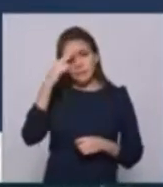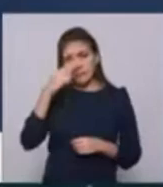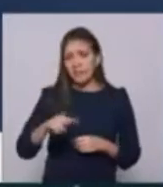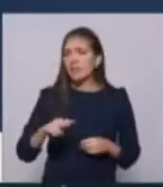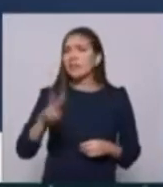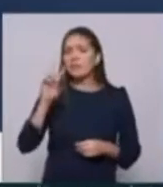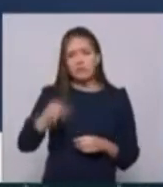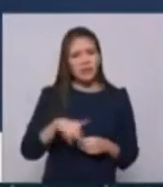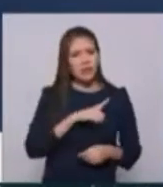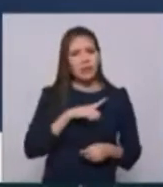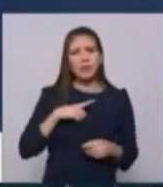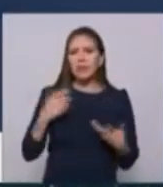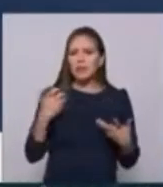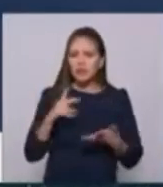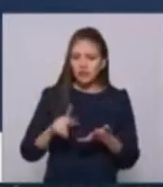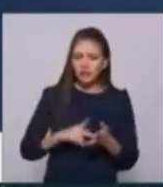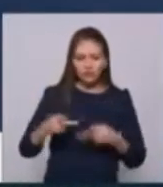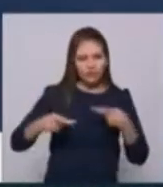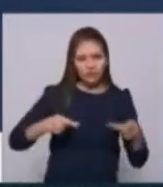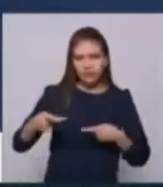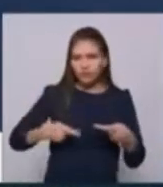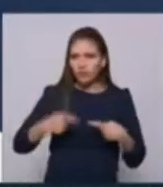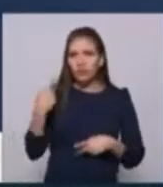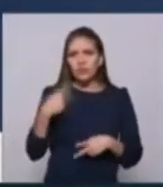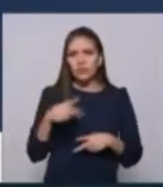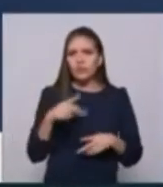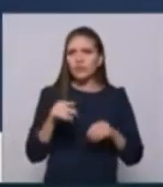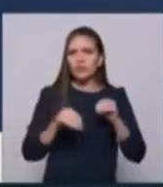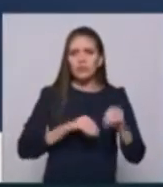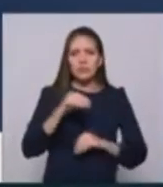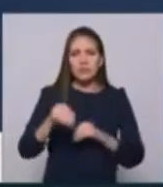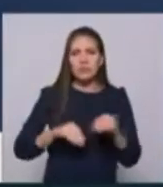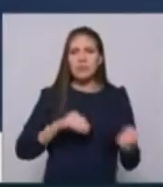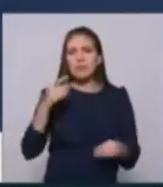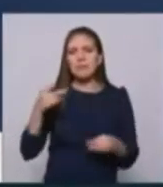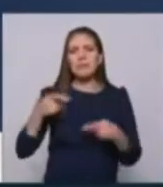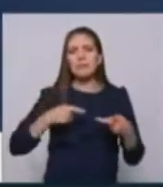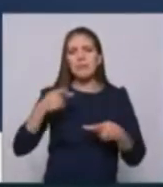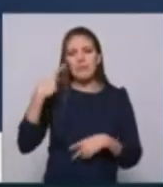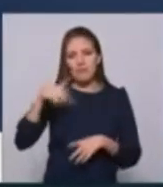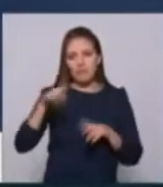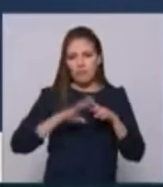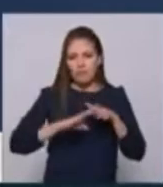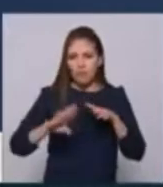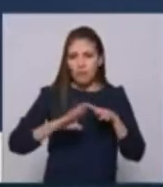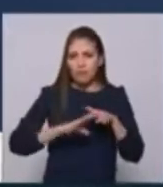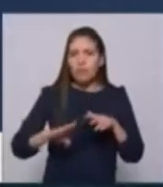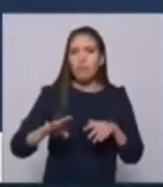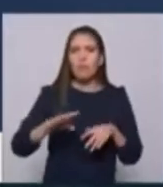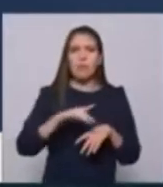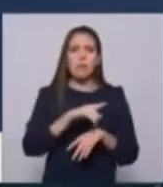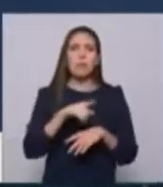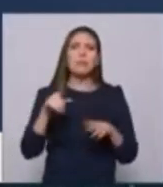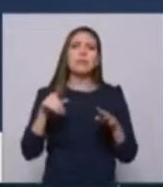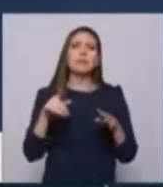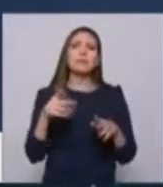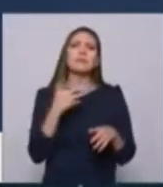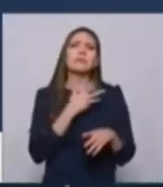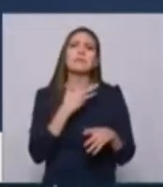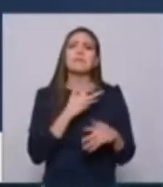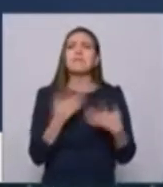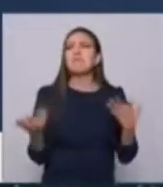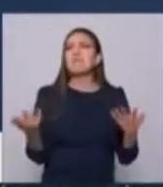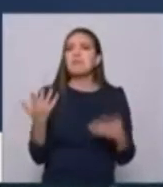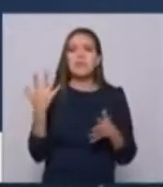los sentidos. Teniendo a 12 millones de mexicanos en los Estados Unidos únicamente, 5